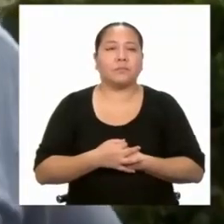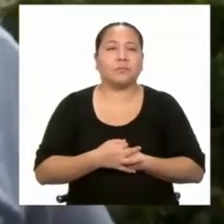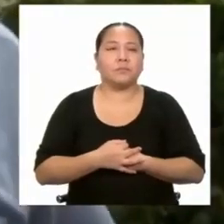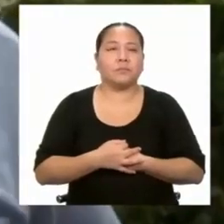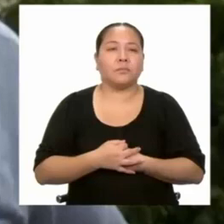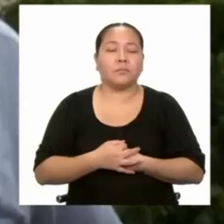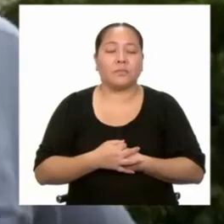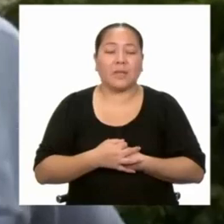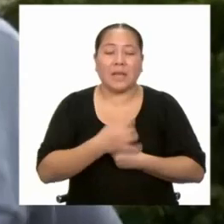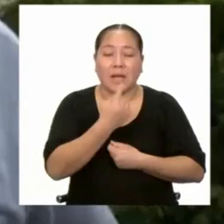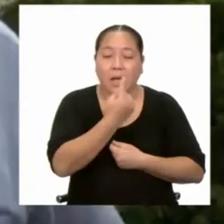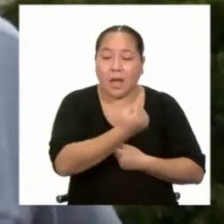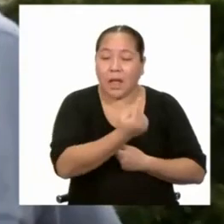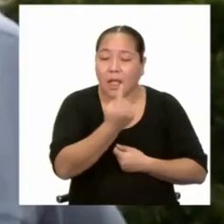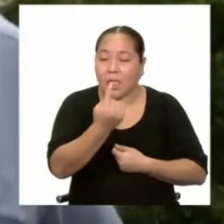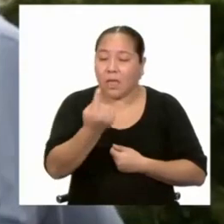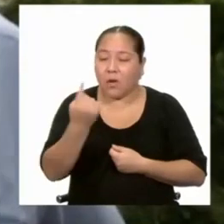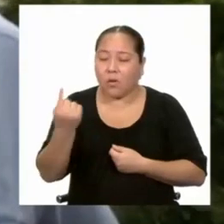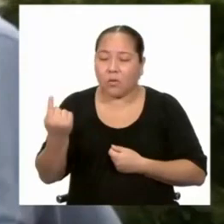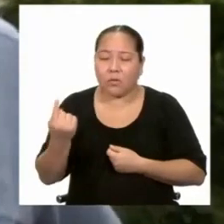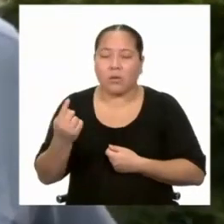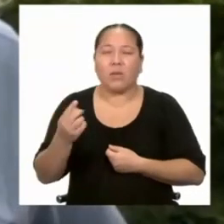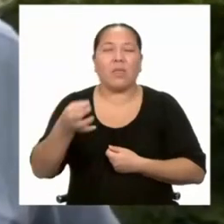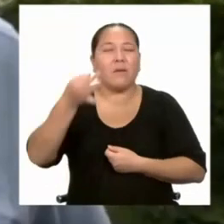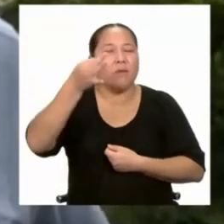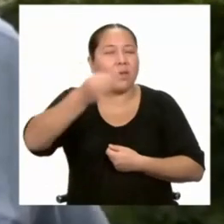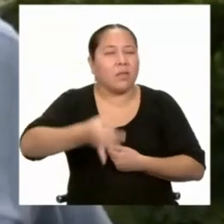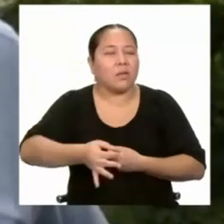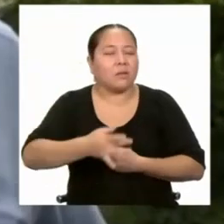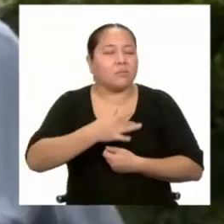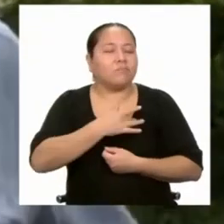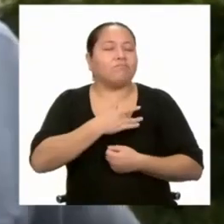Si cada uno se pone la mano en el pecho,